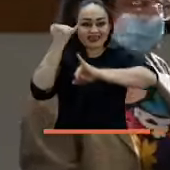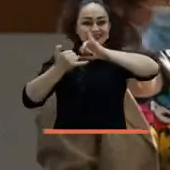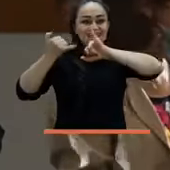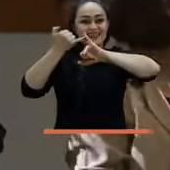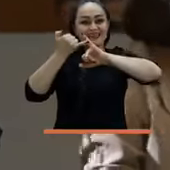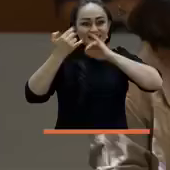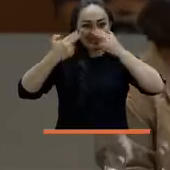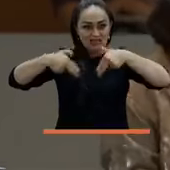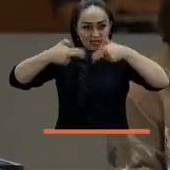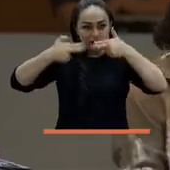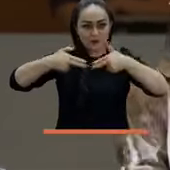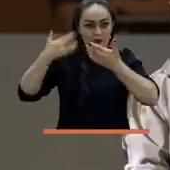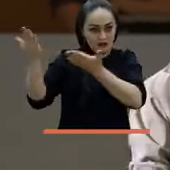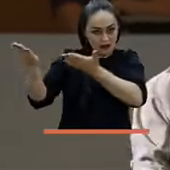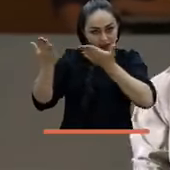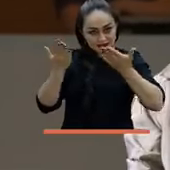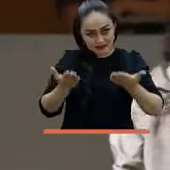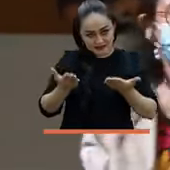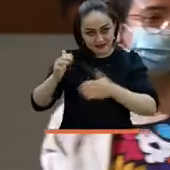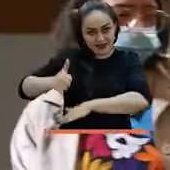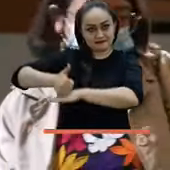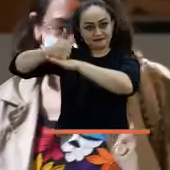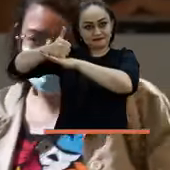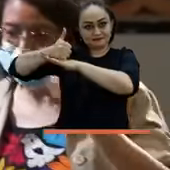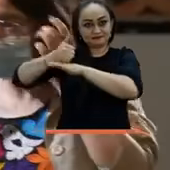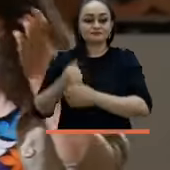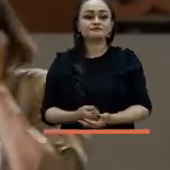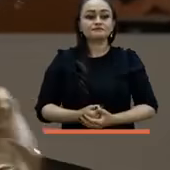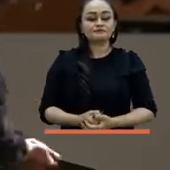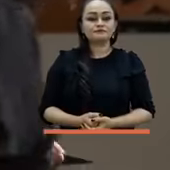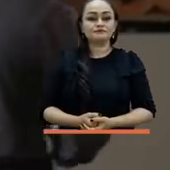género adelante gerenta